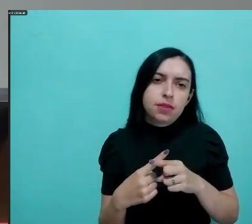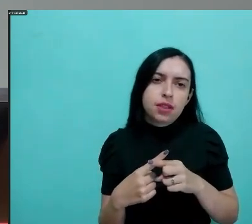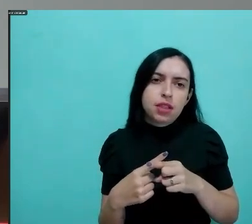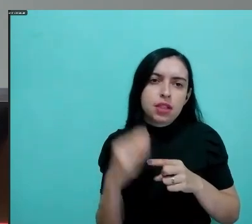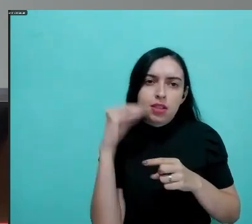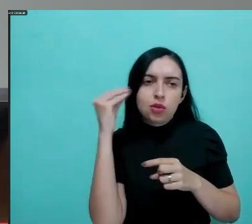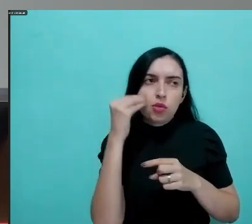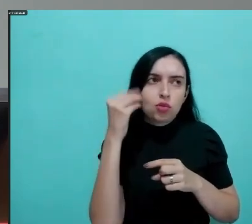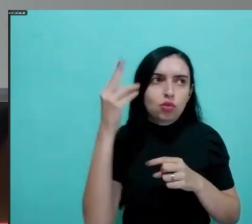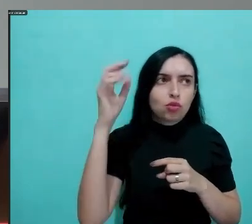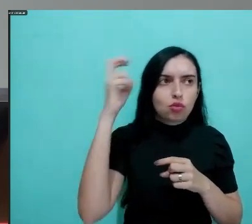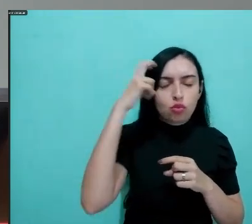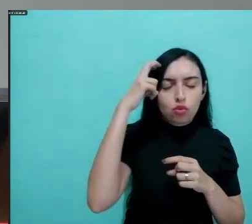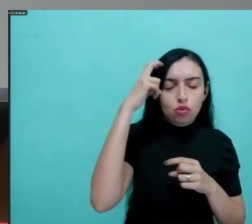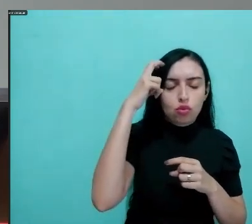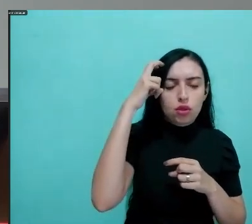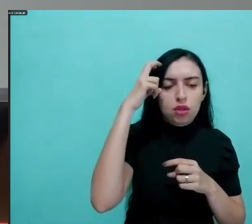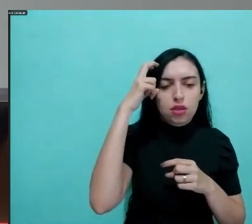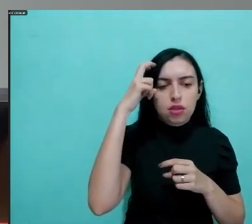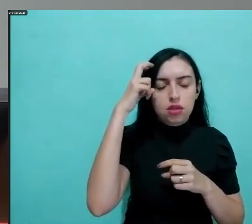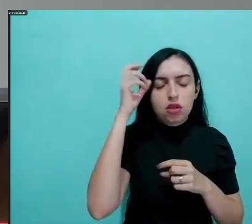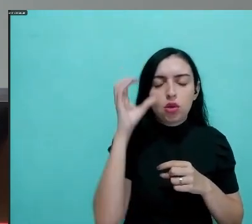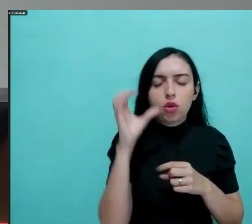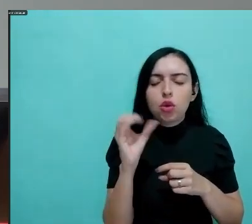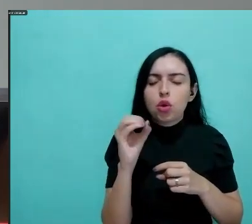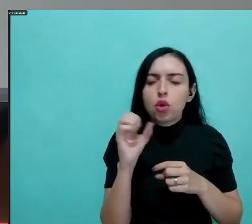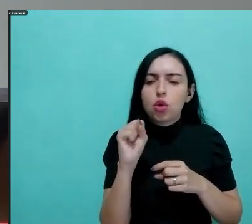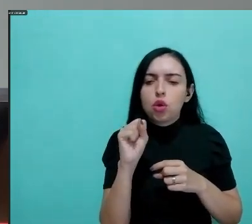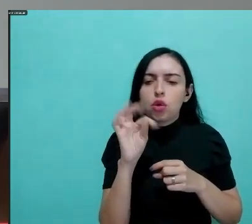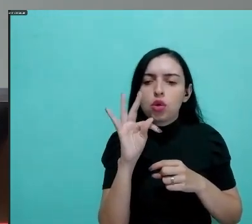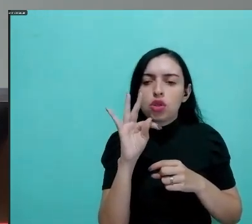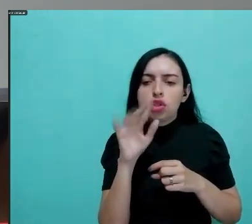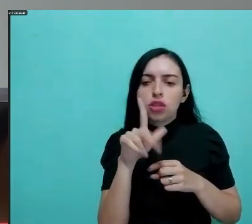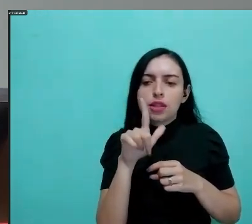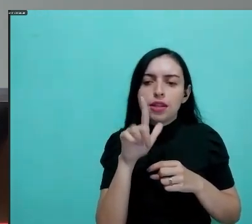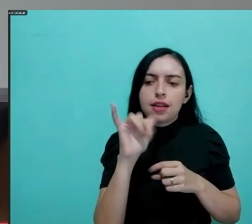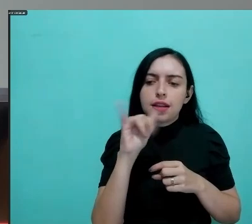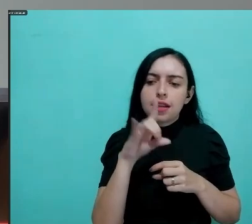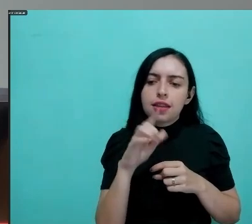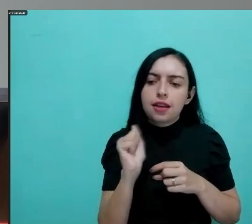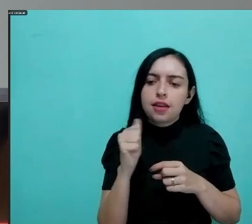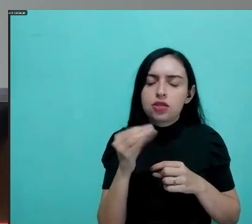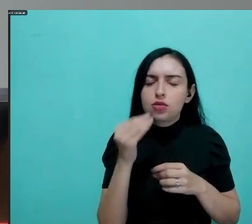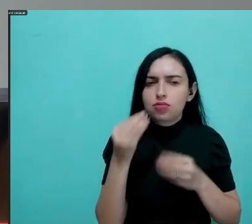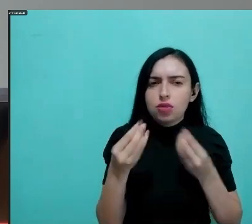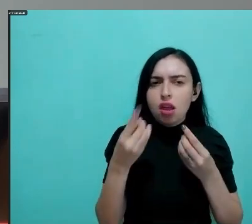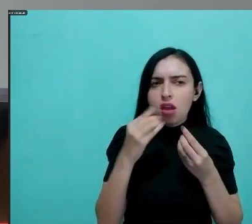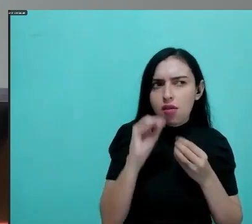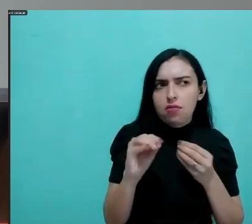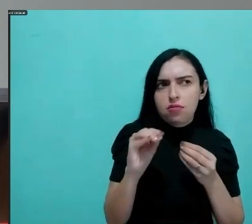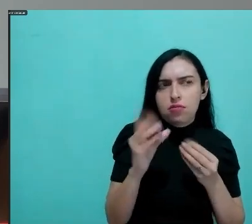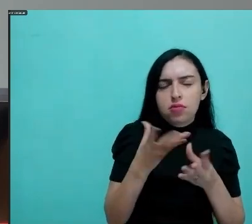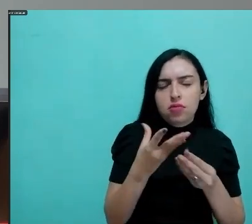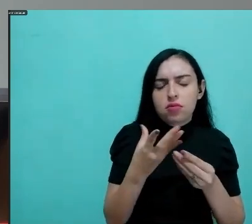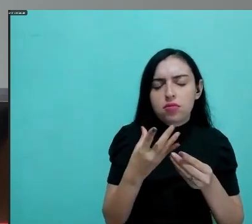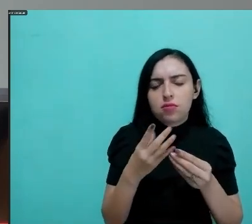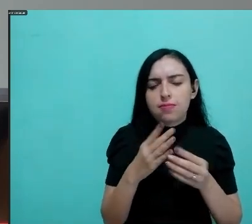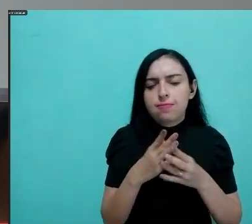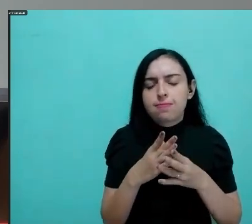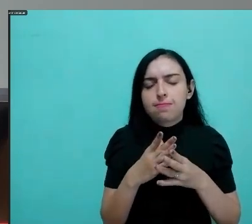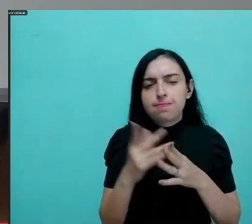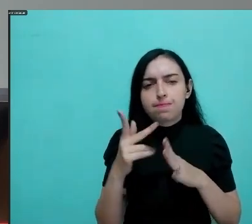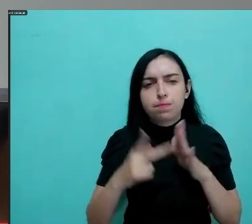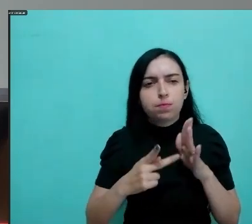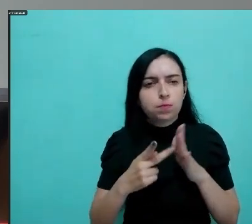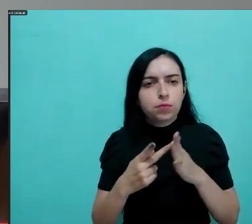de hostilidad o de sospechosa frente al poder de los jueces.